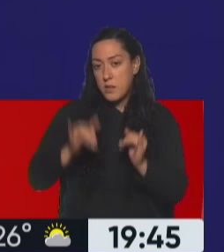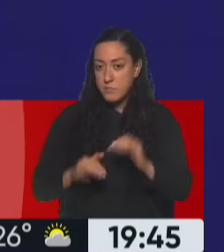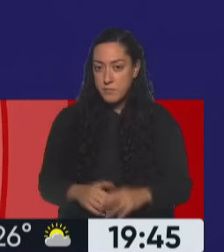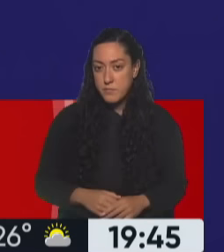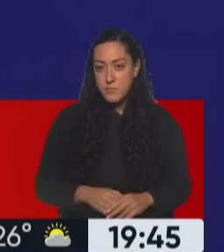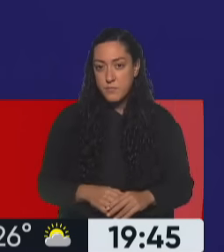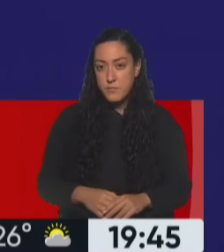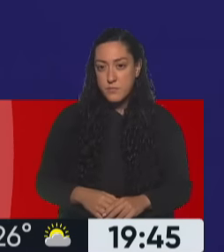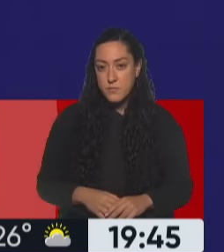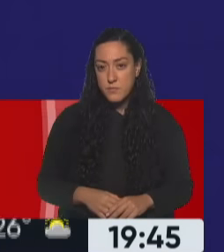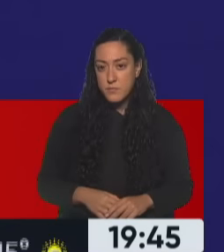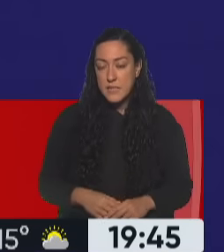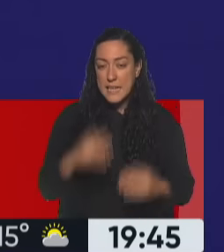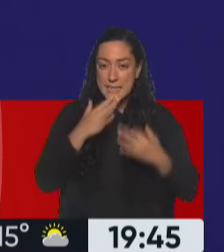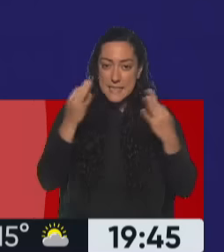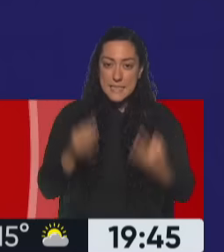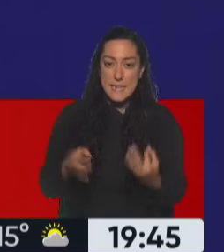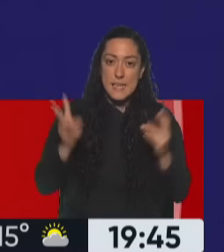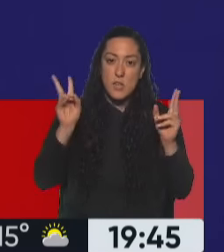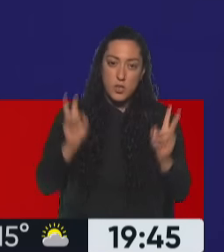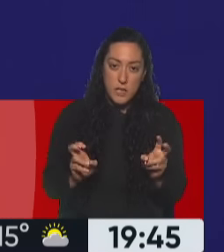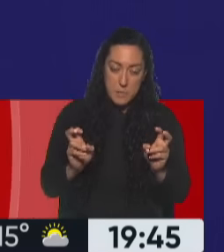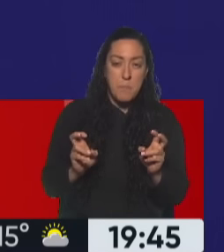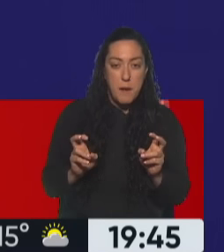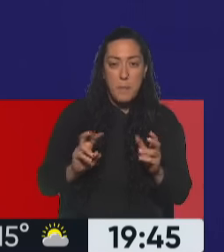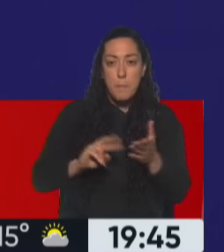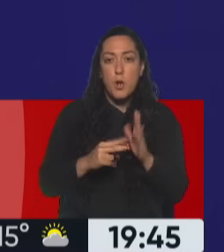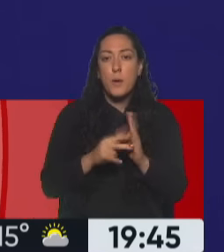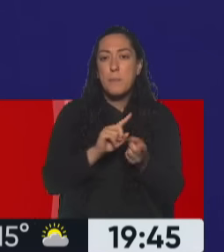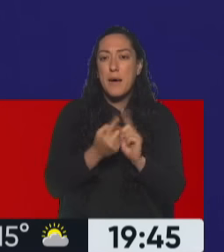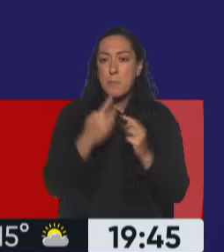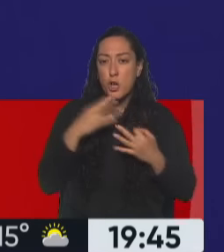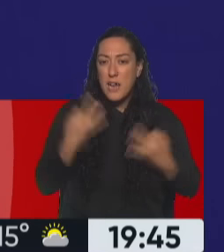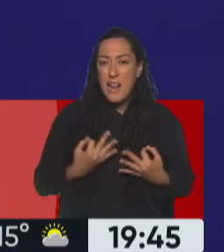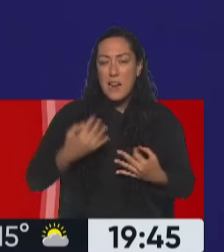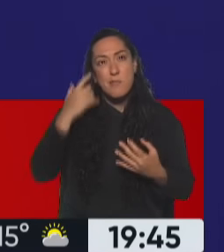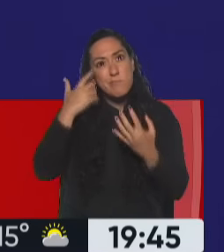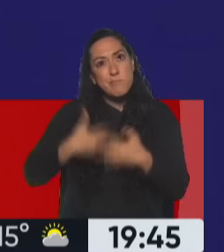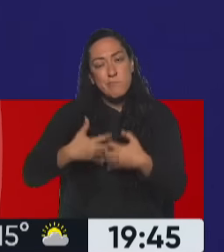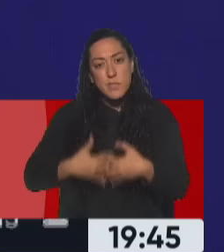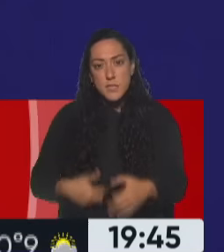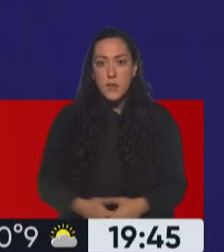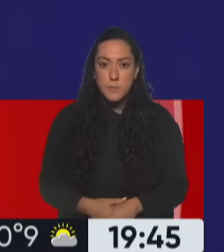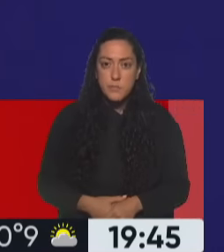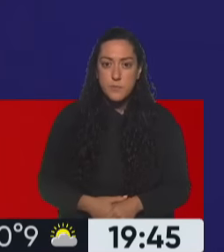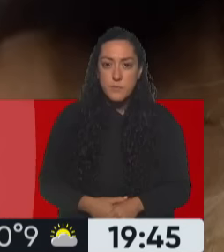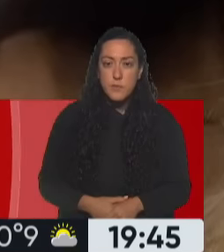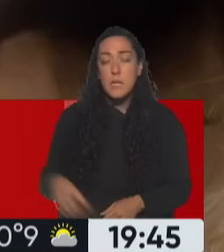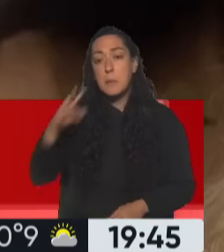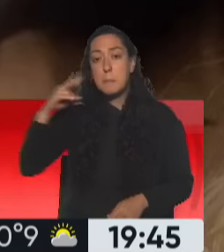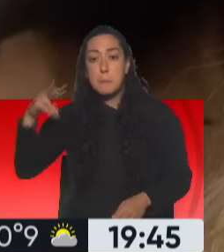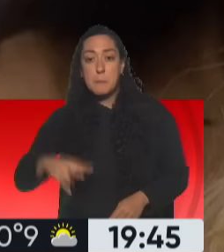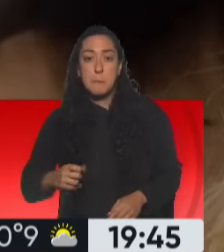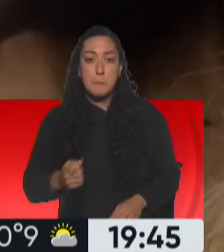a pensar en serio, digamos, de qué se trata un problema de tipo de cambio real. Digo, desde mi punto de